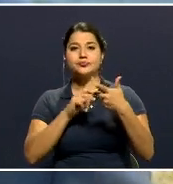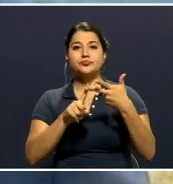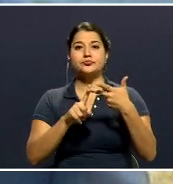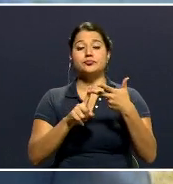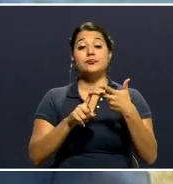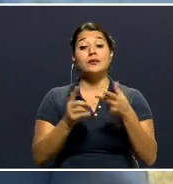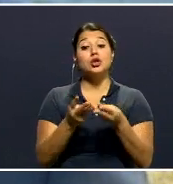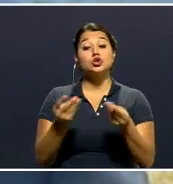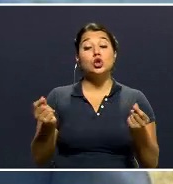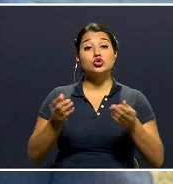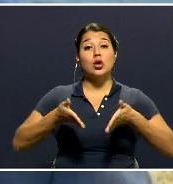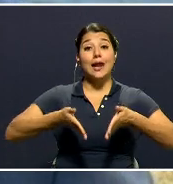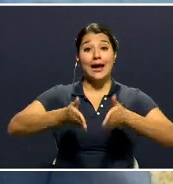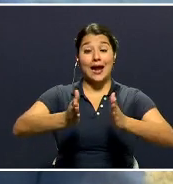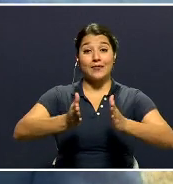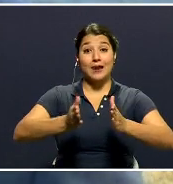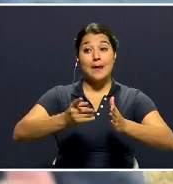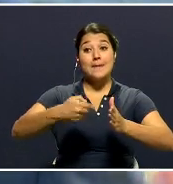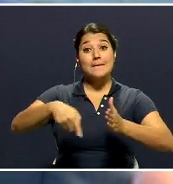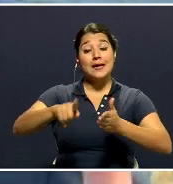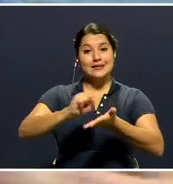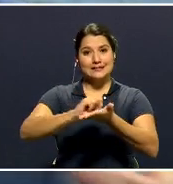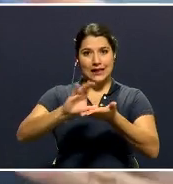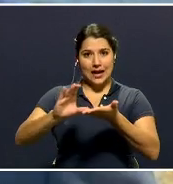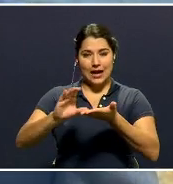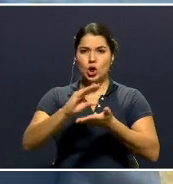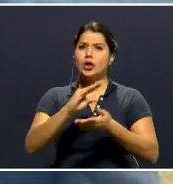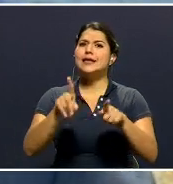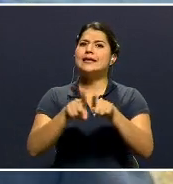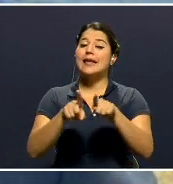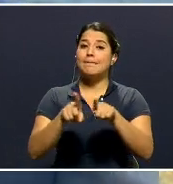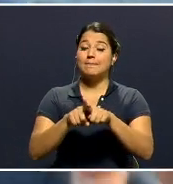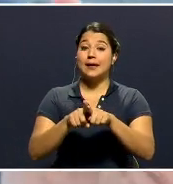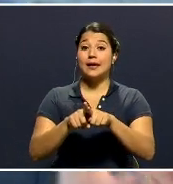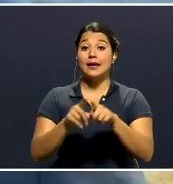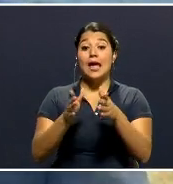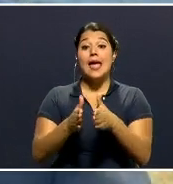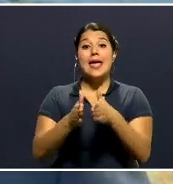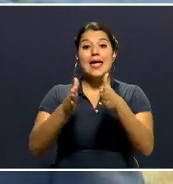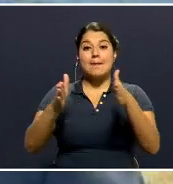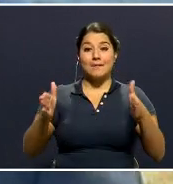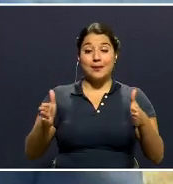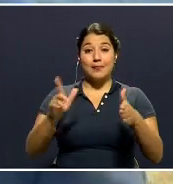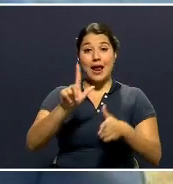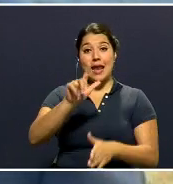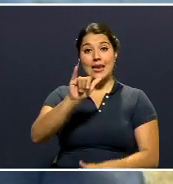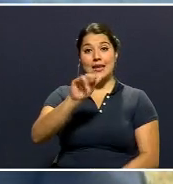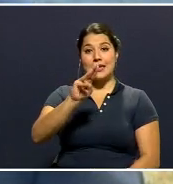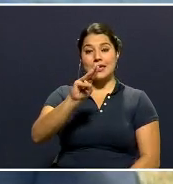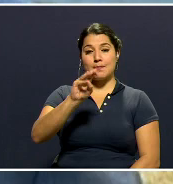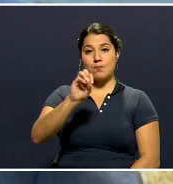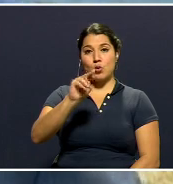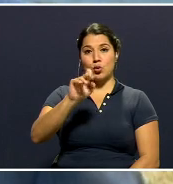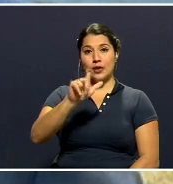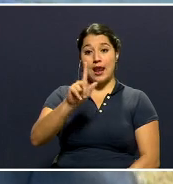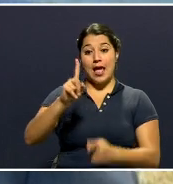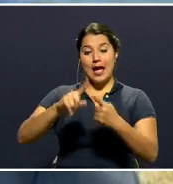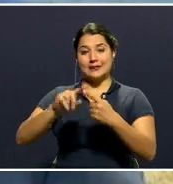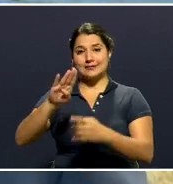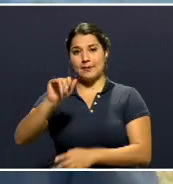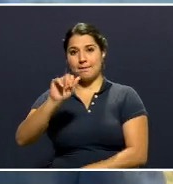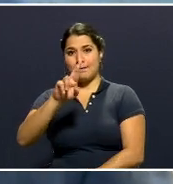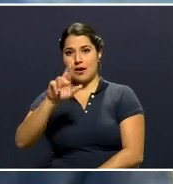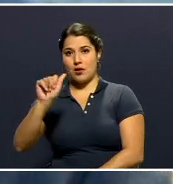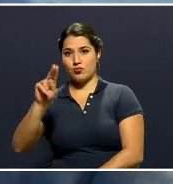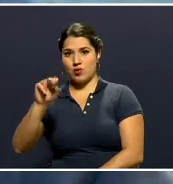a la carretera a San Carlos, incluso lo que es también la ampliación de Limonal Barranca. Es decir, hay una buena